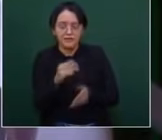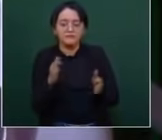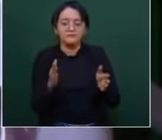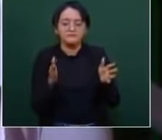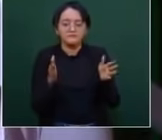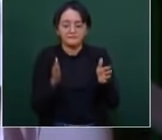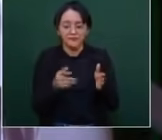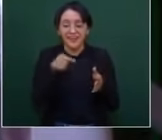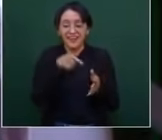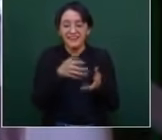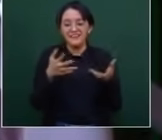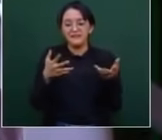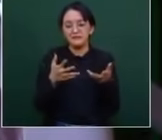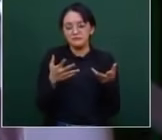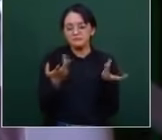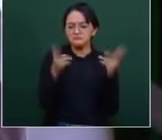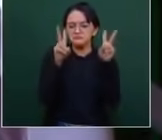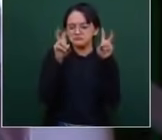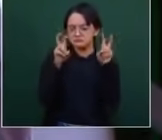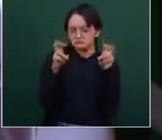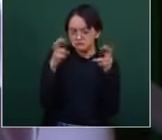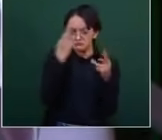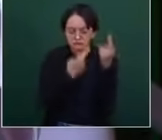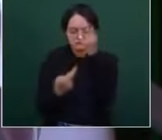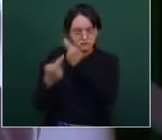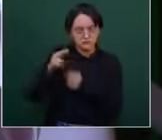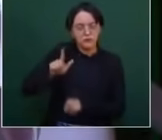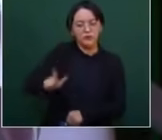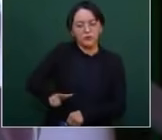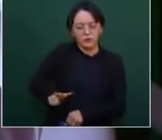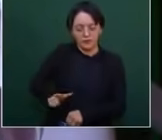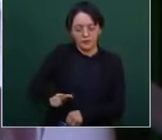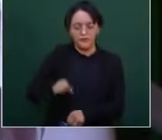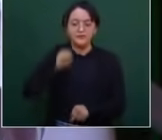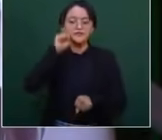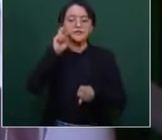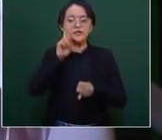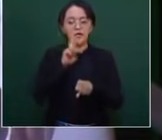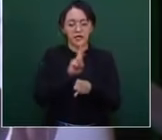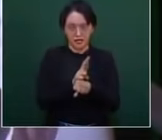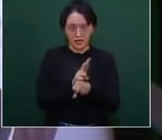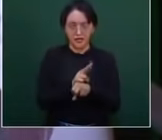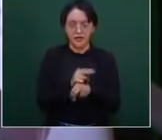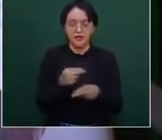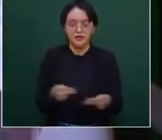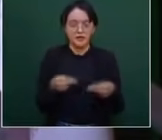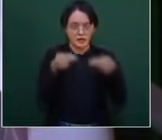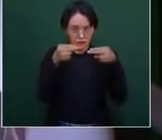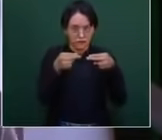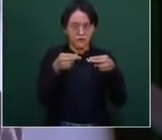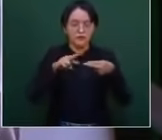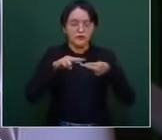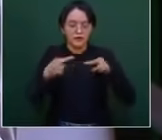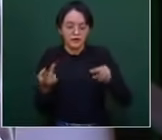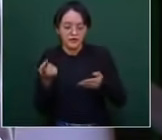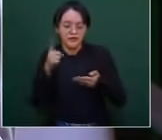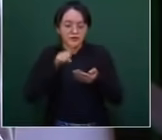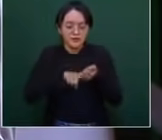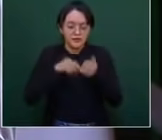asuntos del gobierno: la Secretaría de Negocios y Relaciones Interiores y